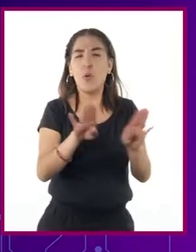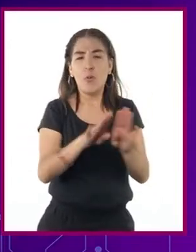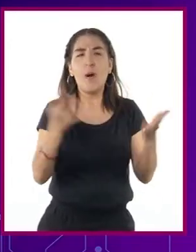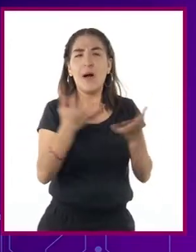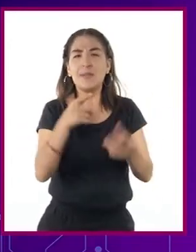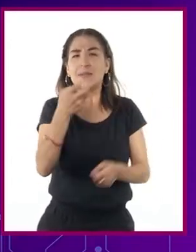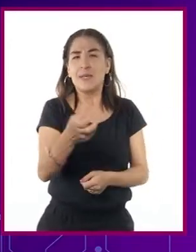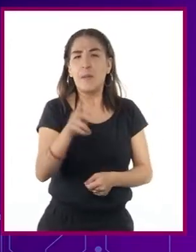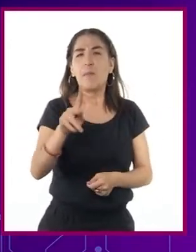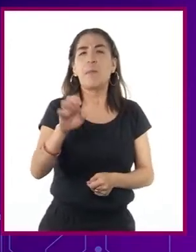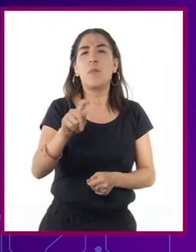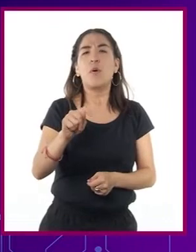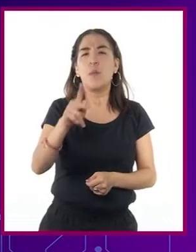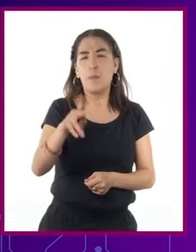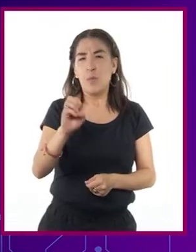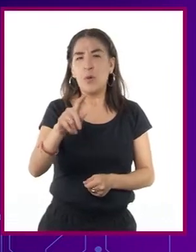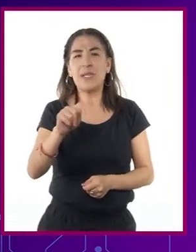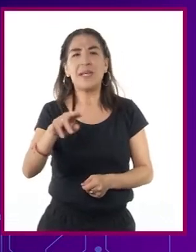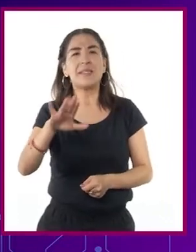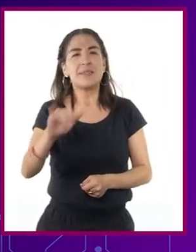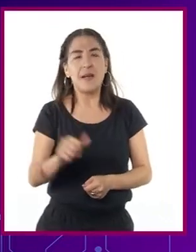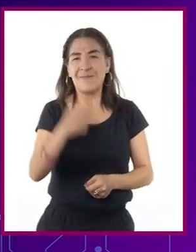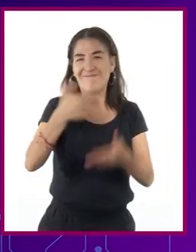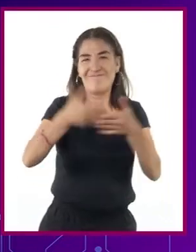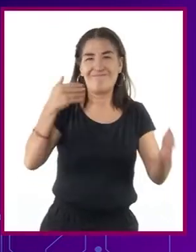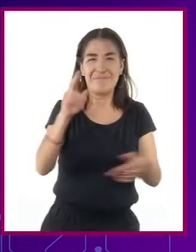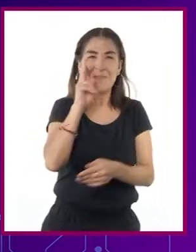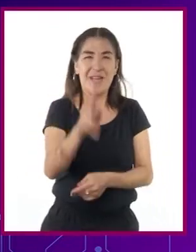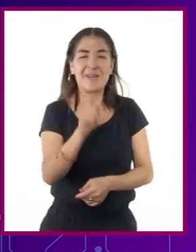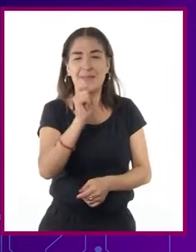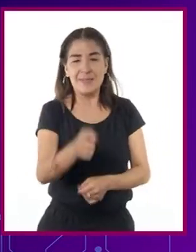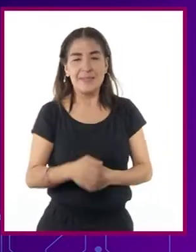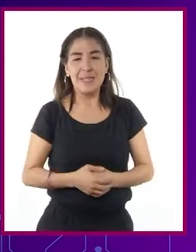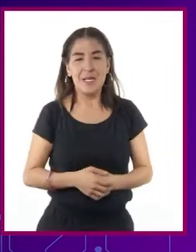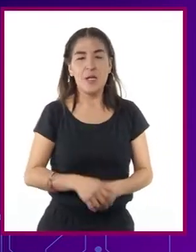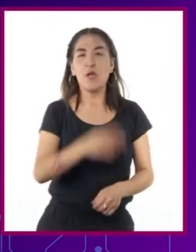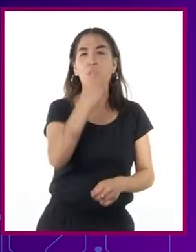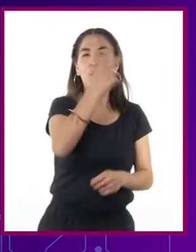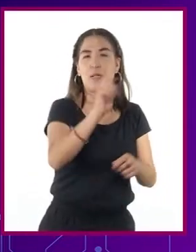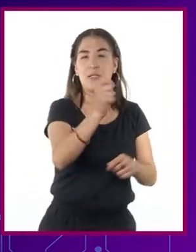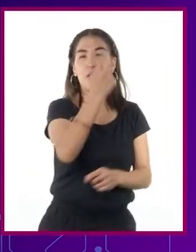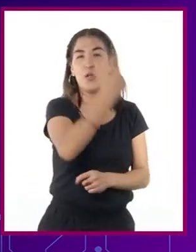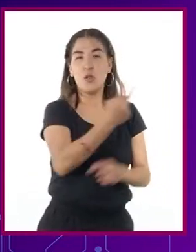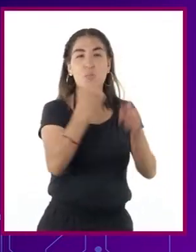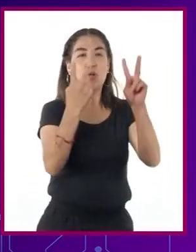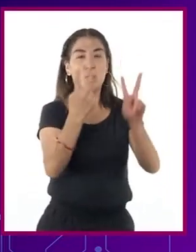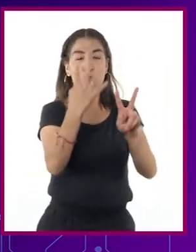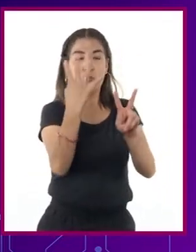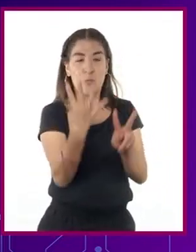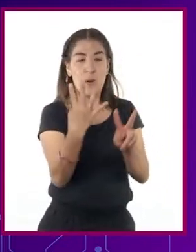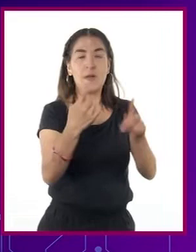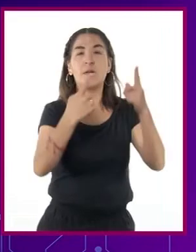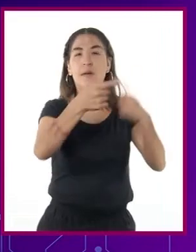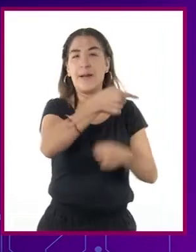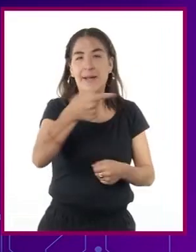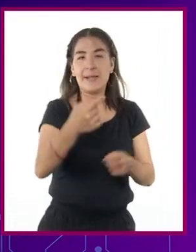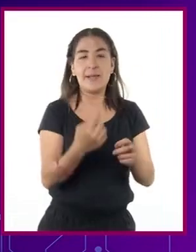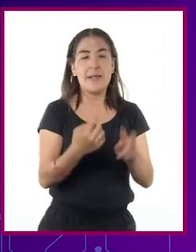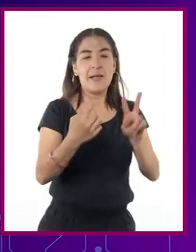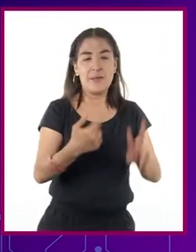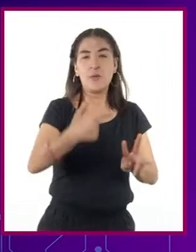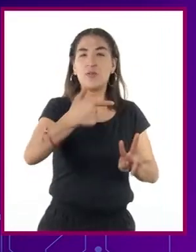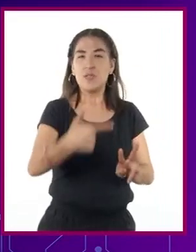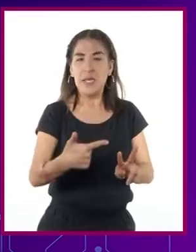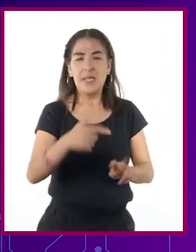de las potencias? Como se vio anteriormente, el cociente de 2 a la cuarta entre 2 a la séptima es igual a